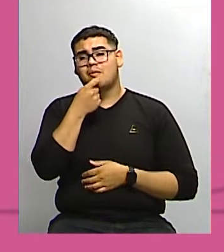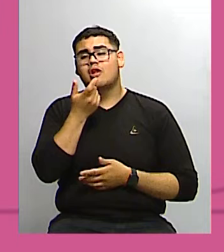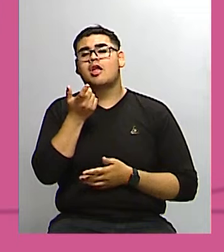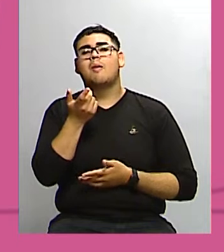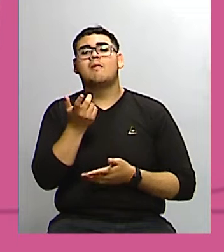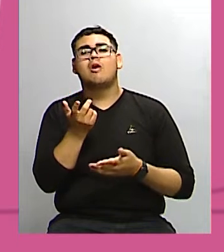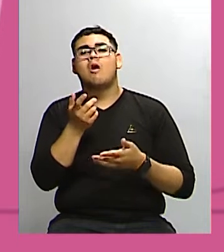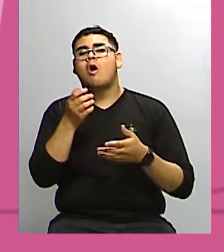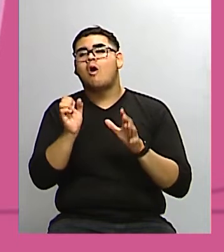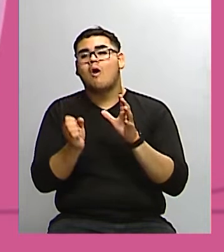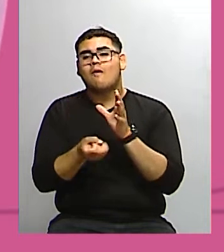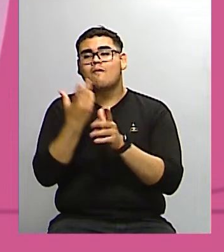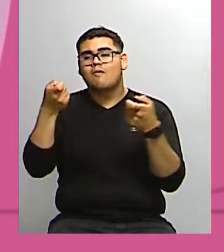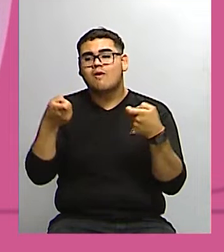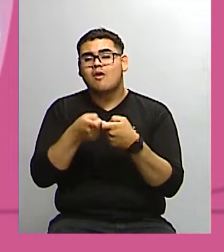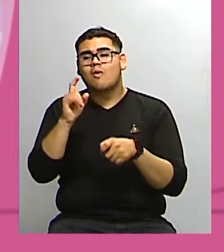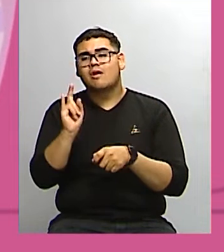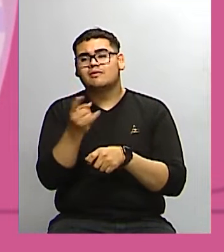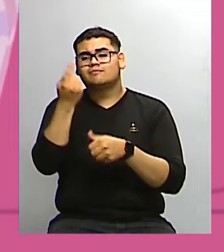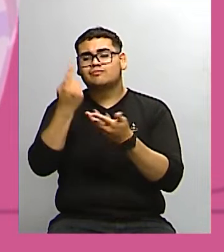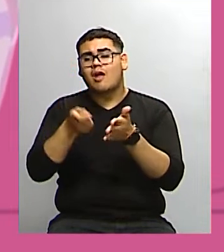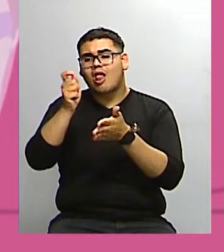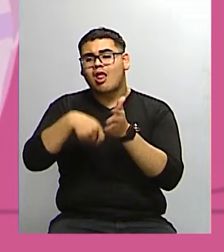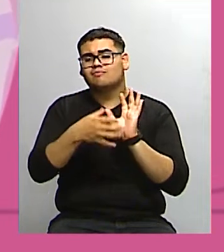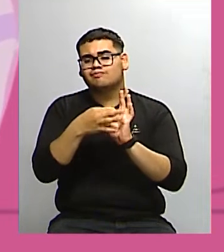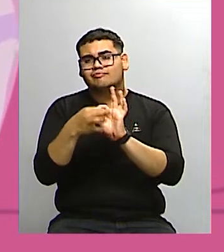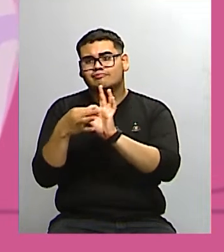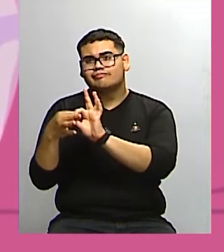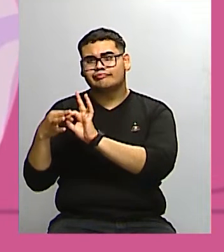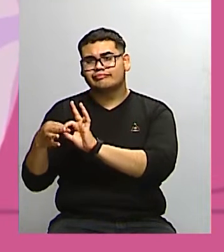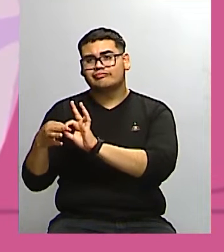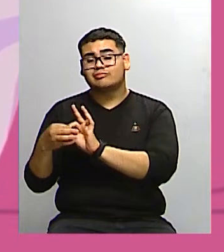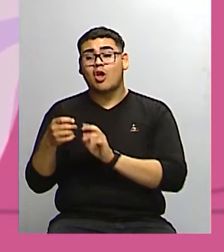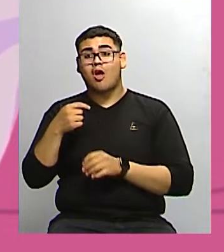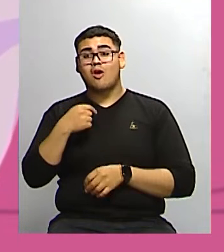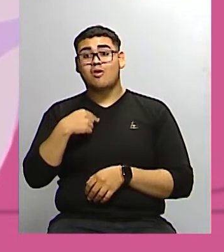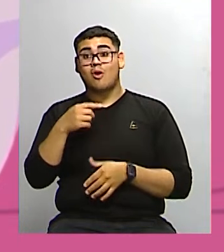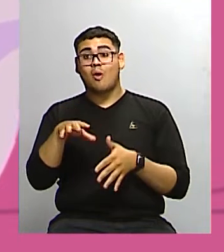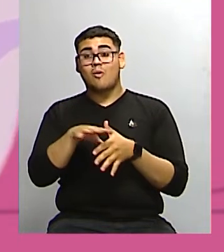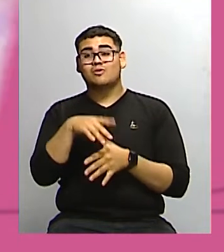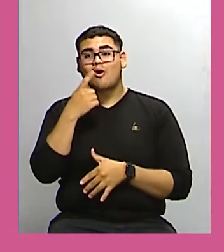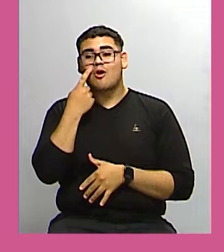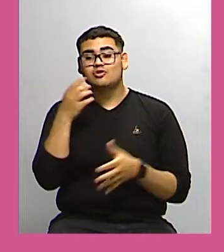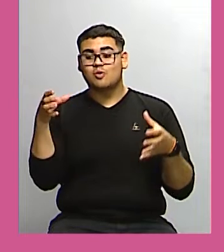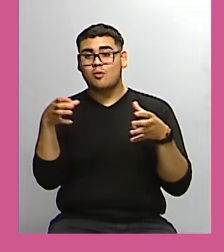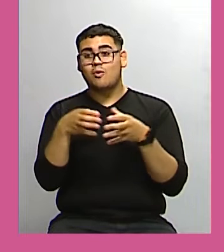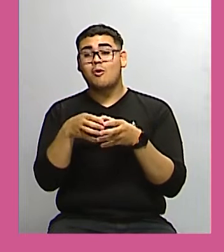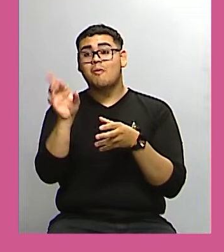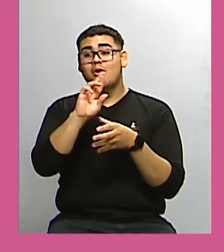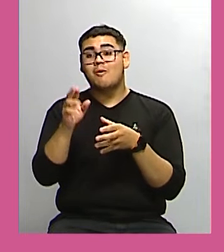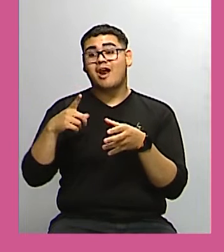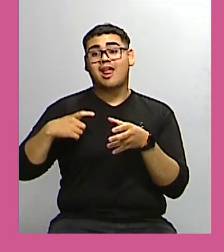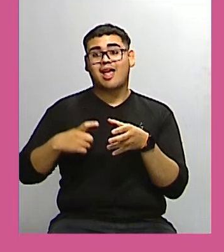fundaciones, asociaciones, universidades. Tuve la posibilidad de conocer un grupo de mujeres que transitan la enfermedad y otras que